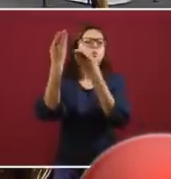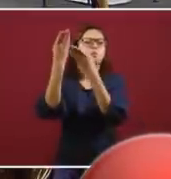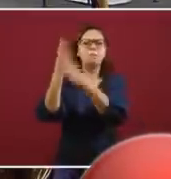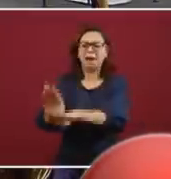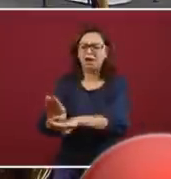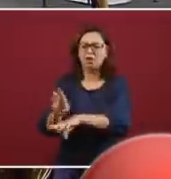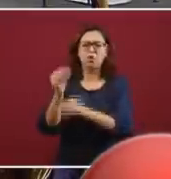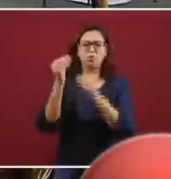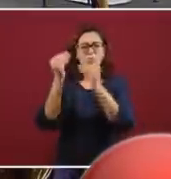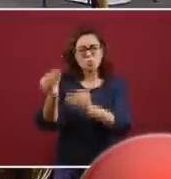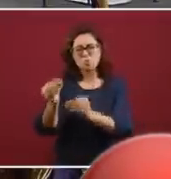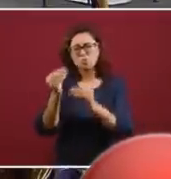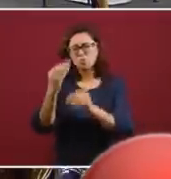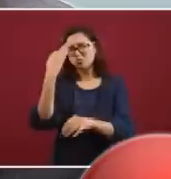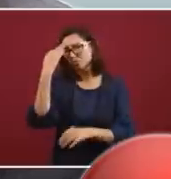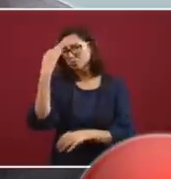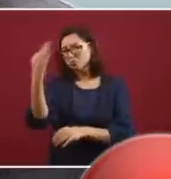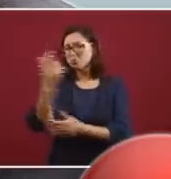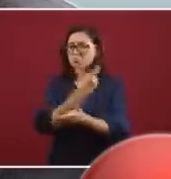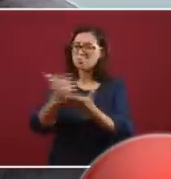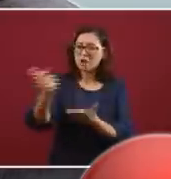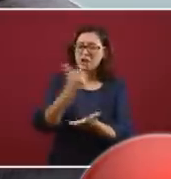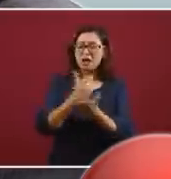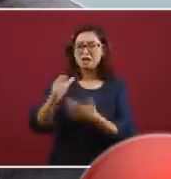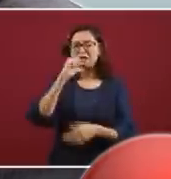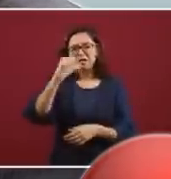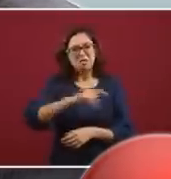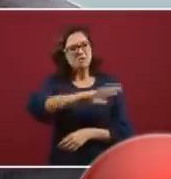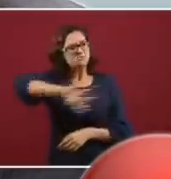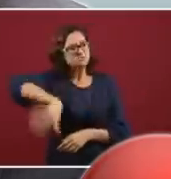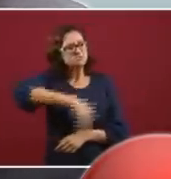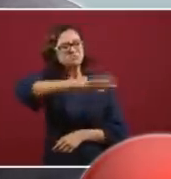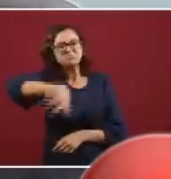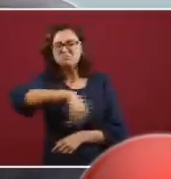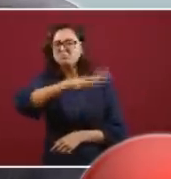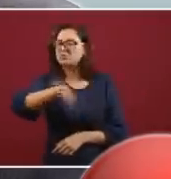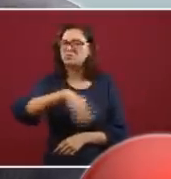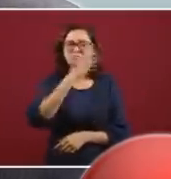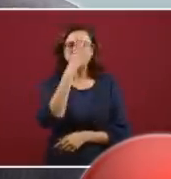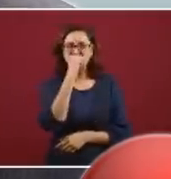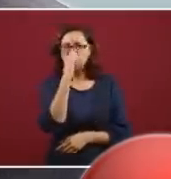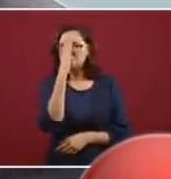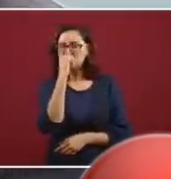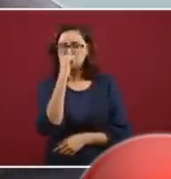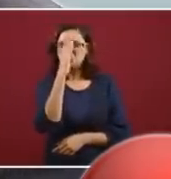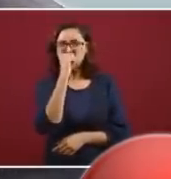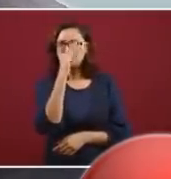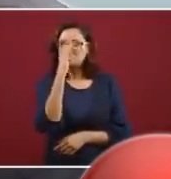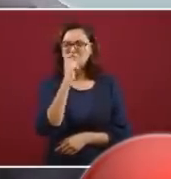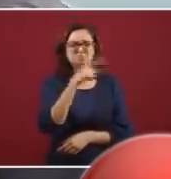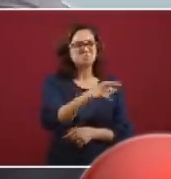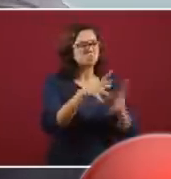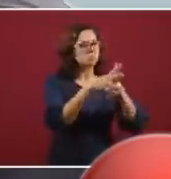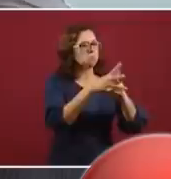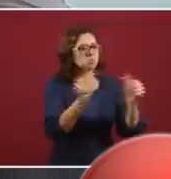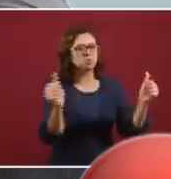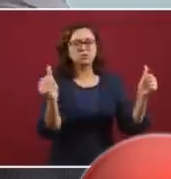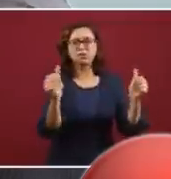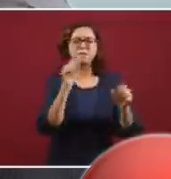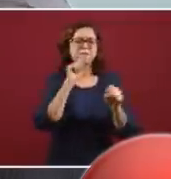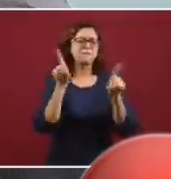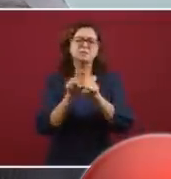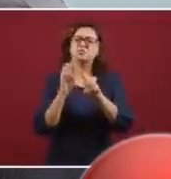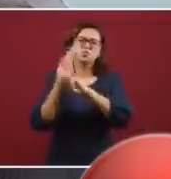de haber agotado todas las acciones de cobro ya no es posible hacerla. De hecho, las administraciones tributarias en el mundo practican